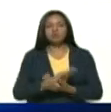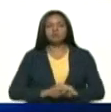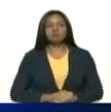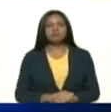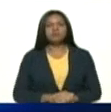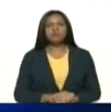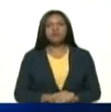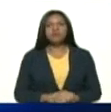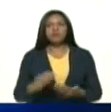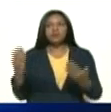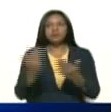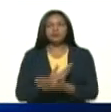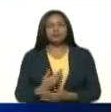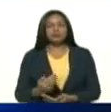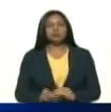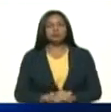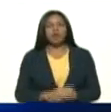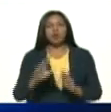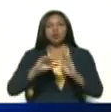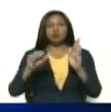La Constitución Bolivariana.